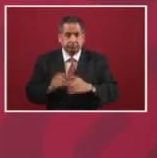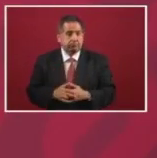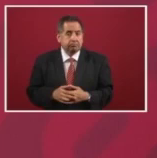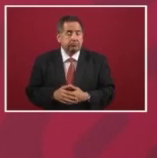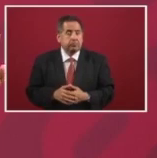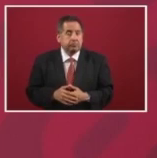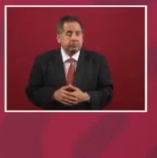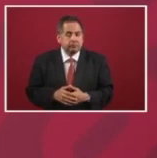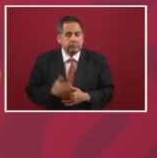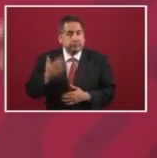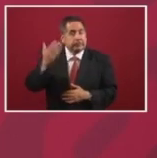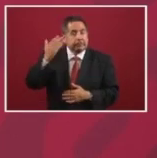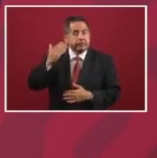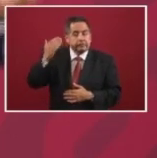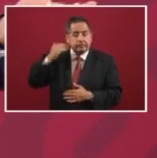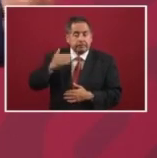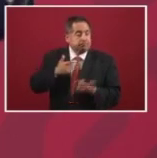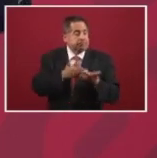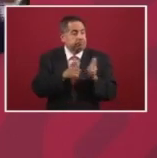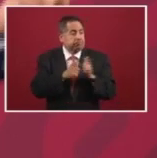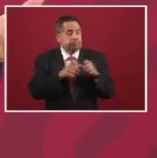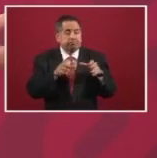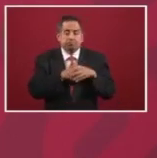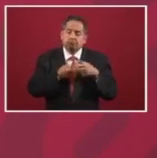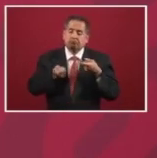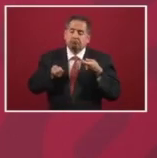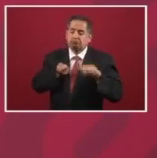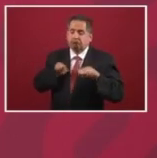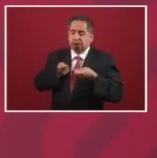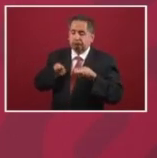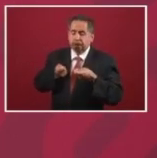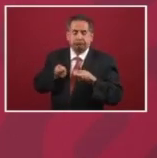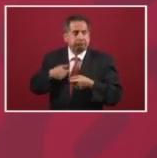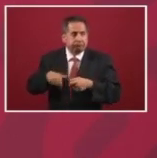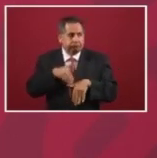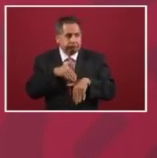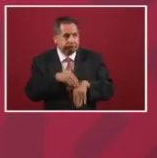Antes, los grupos de intereses creados